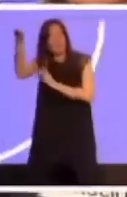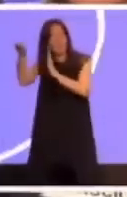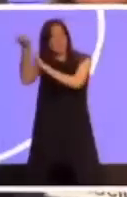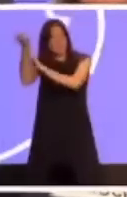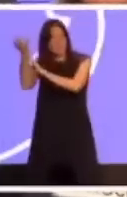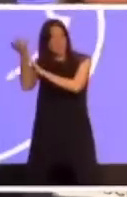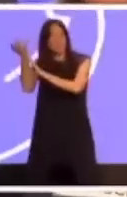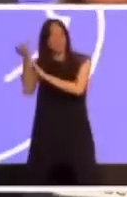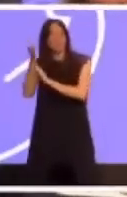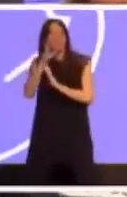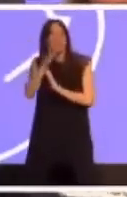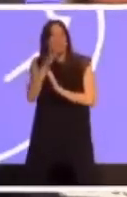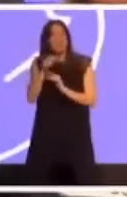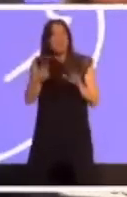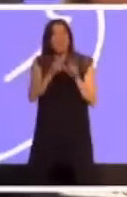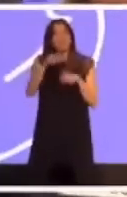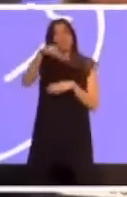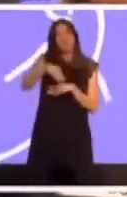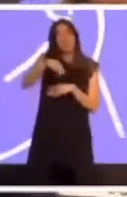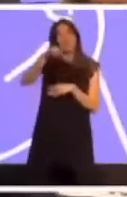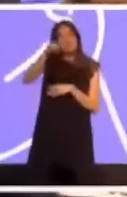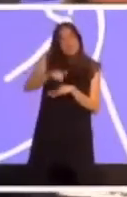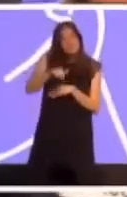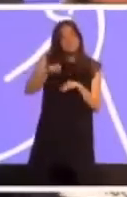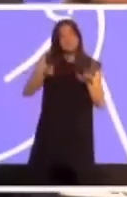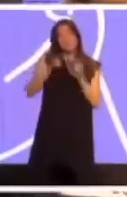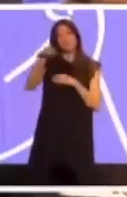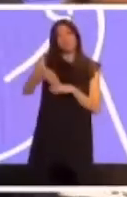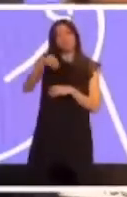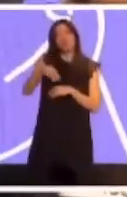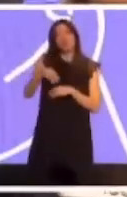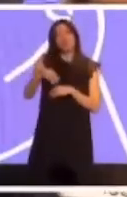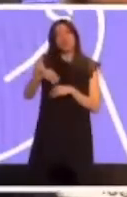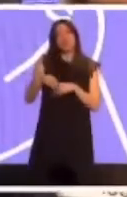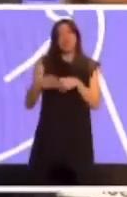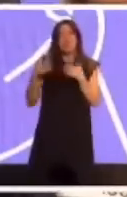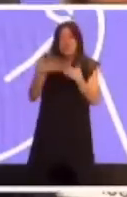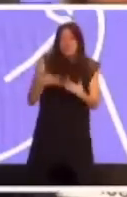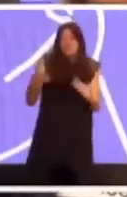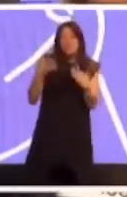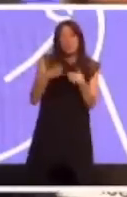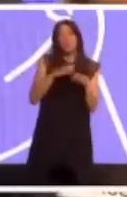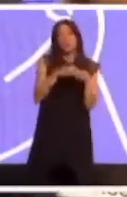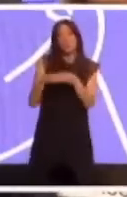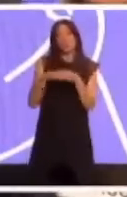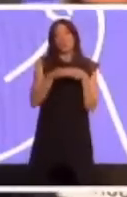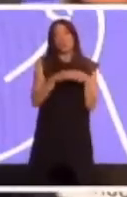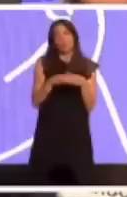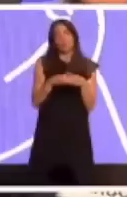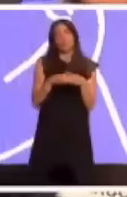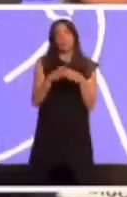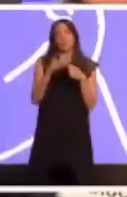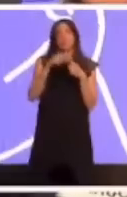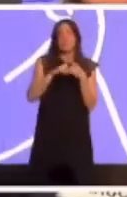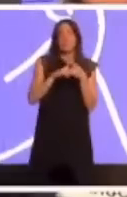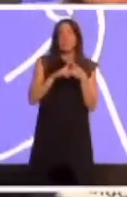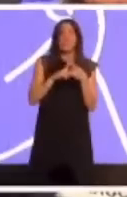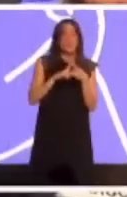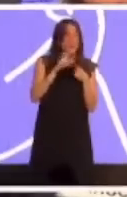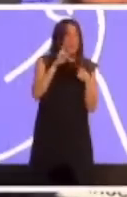por tanto este 8 de marzo es un 8 de marzo de lucha colectiva de reconocimiento